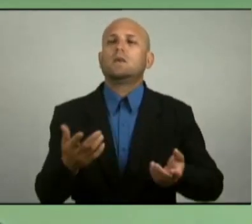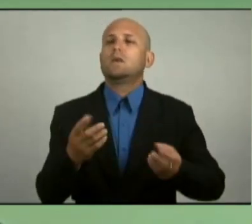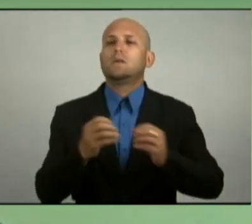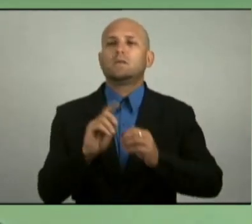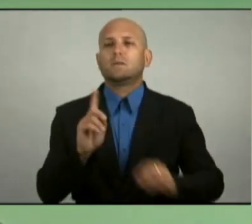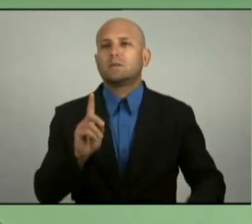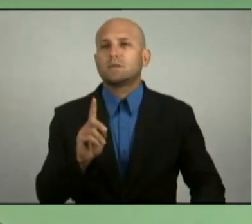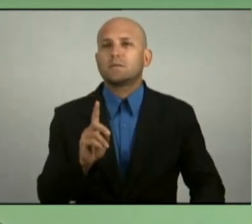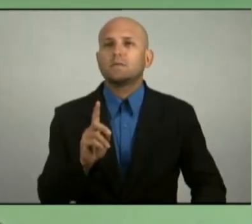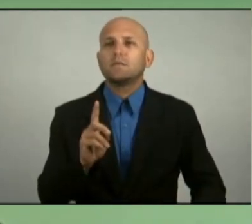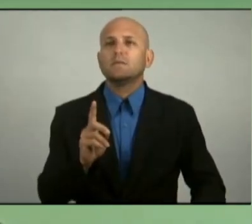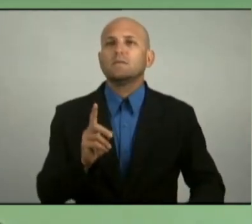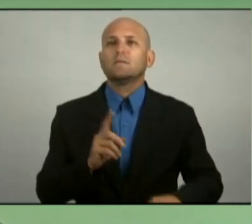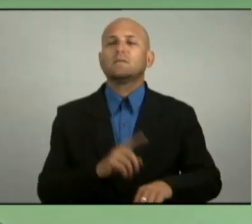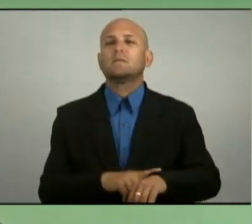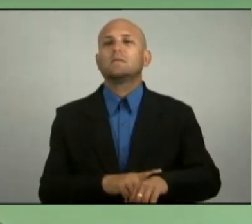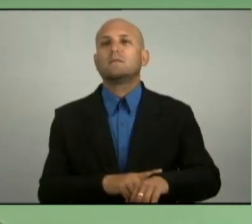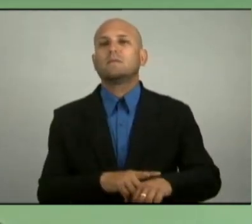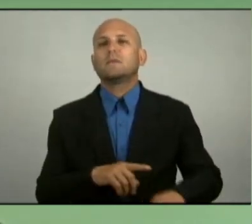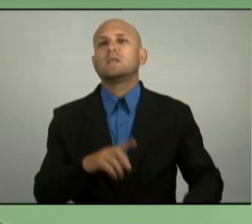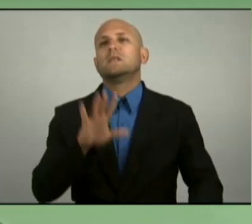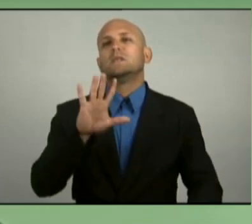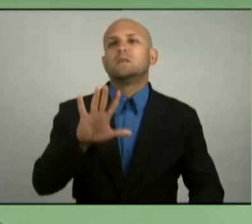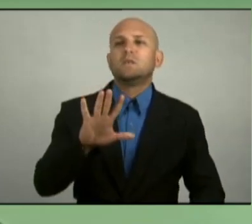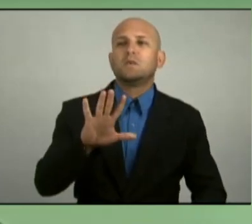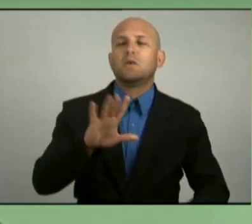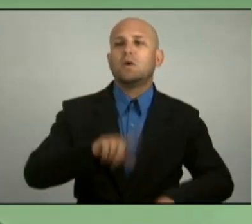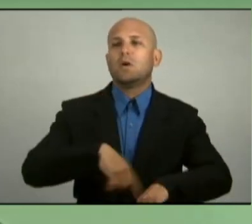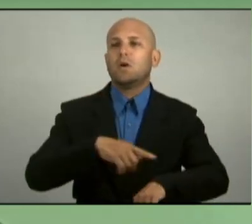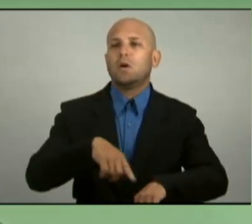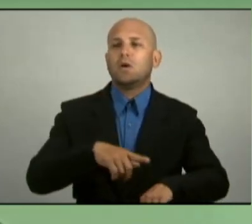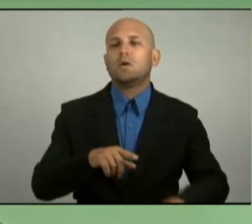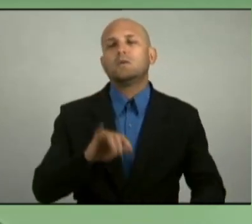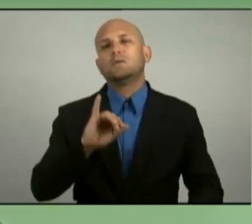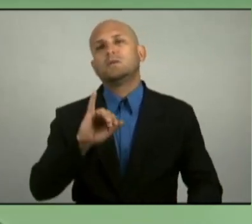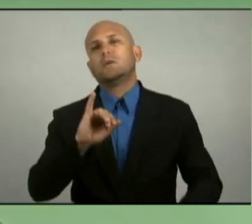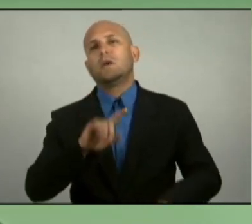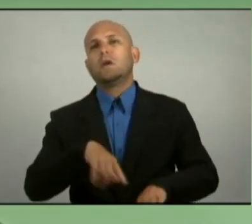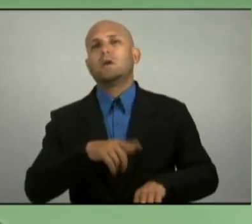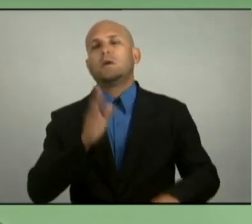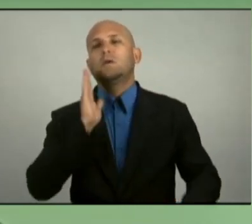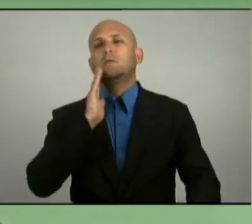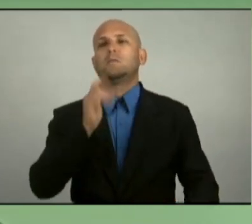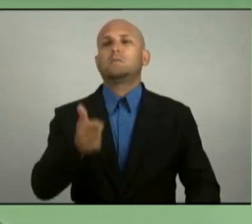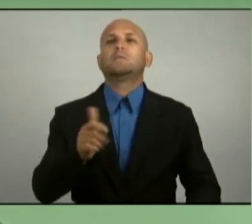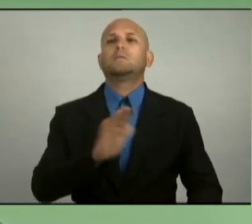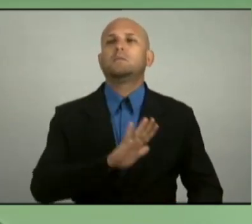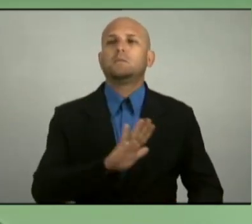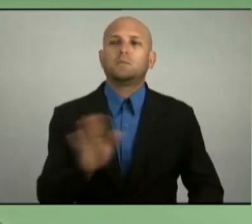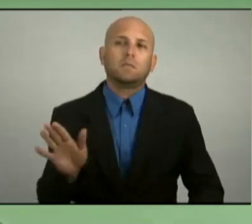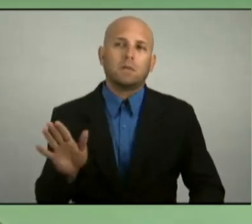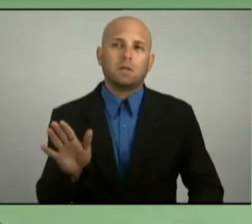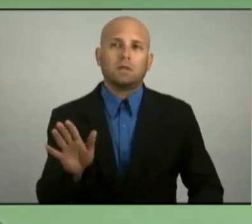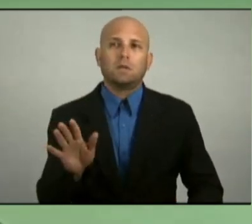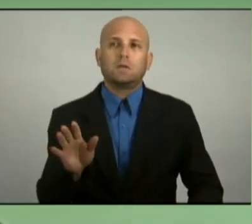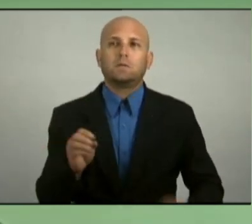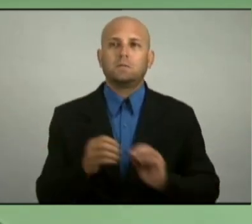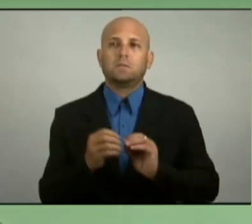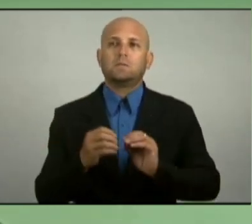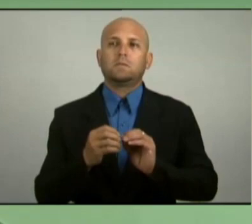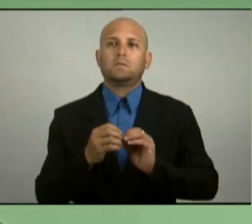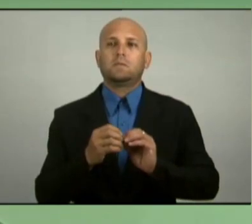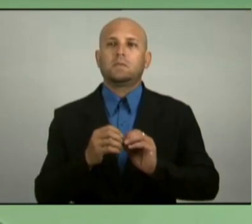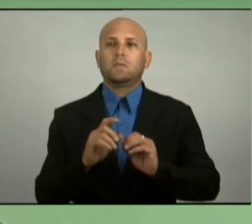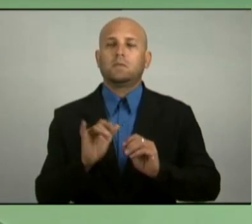Y entonces entre 5 y y 6 horas ya pueden eh lograr con eso eh recuperar eh la energía